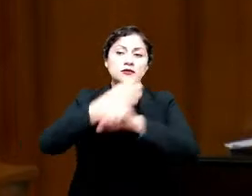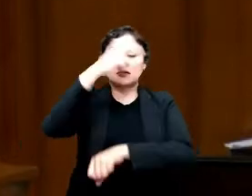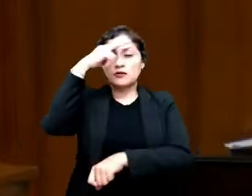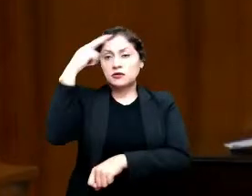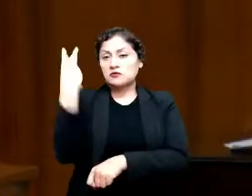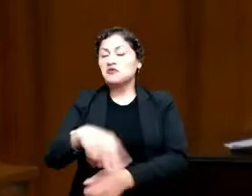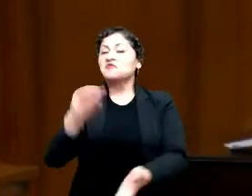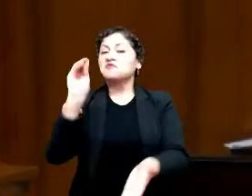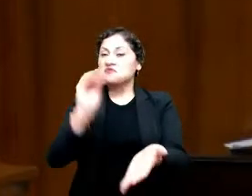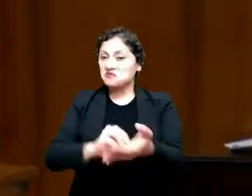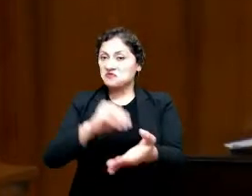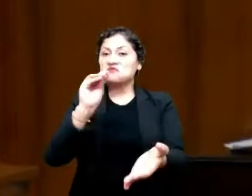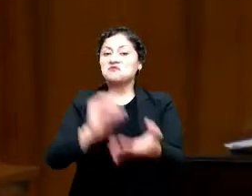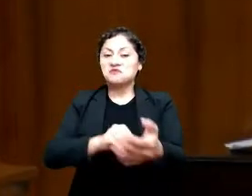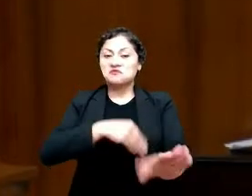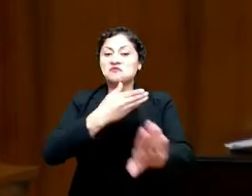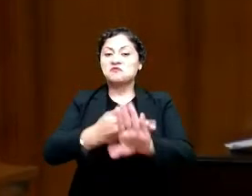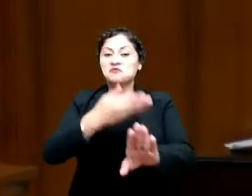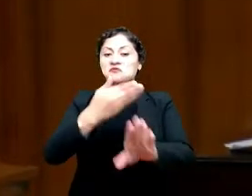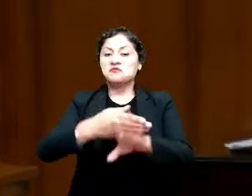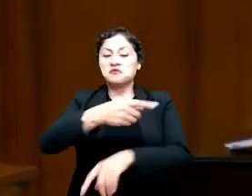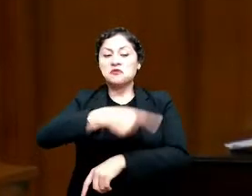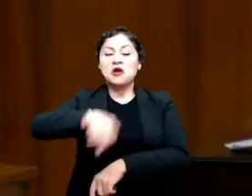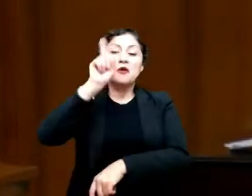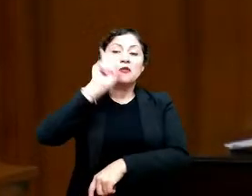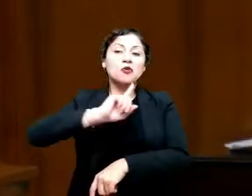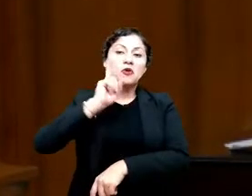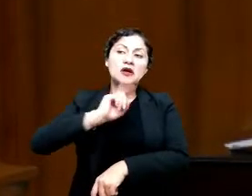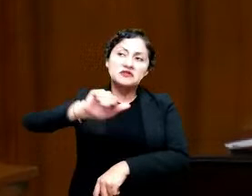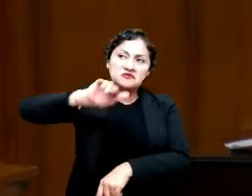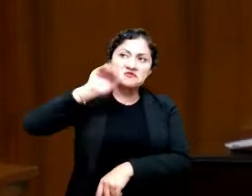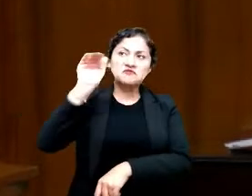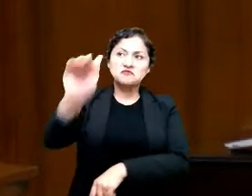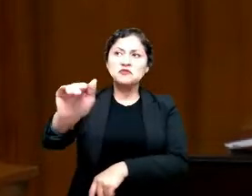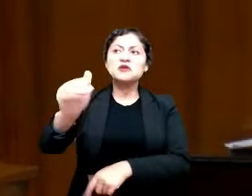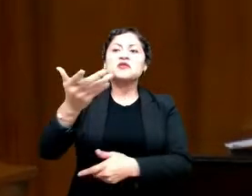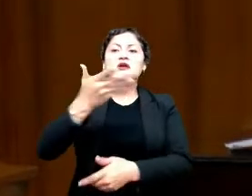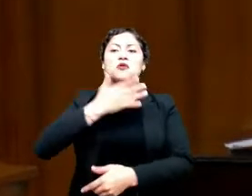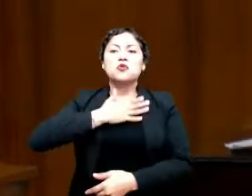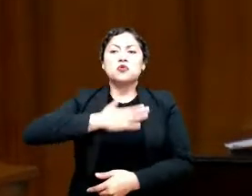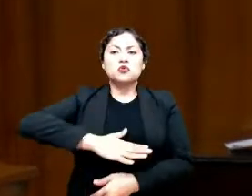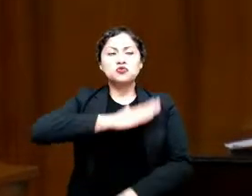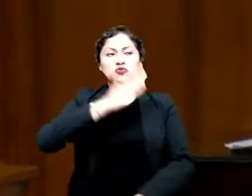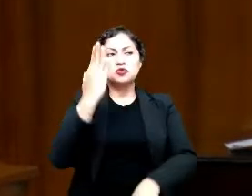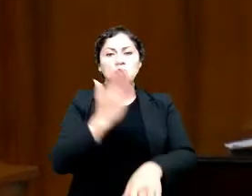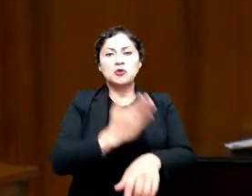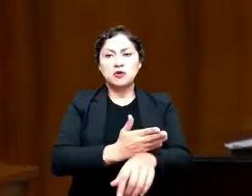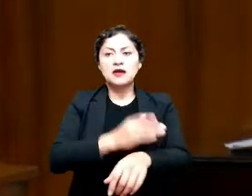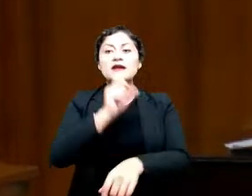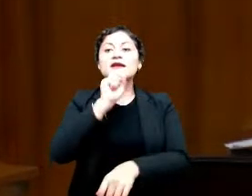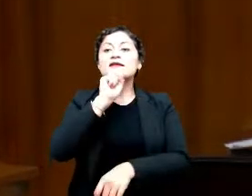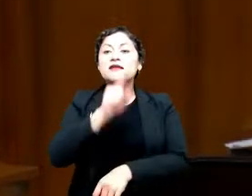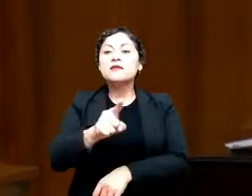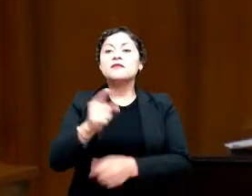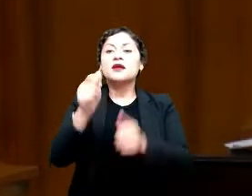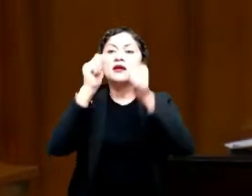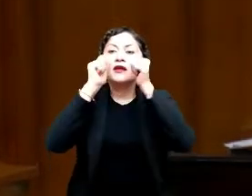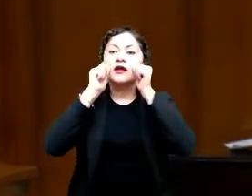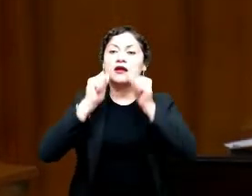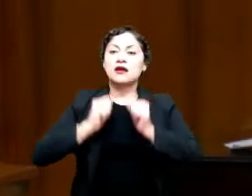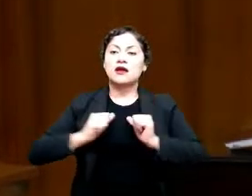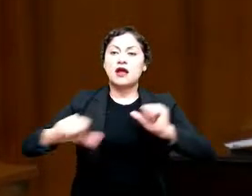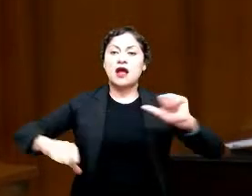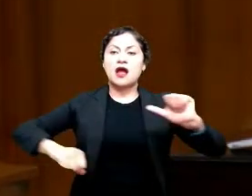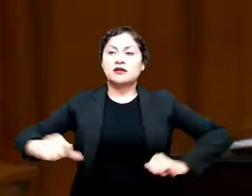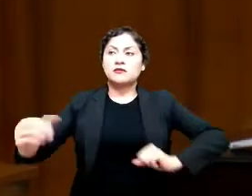exigen justicia con un castigo para sus agresores, así como acciones que les garanticen vivir libres y